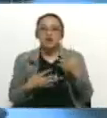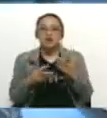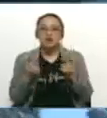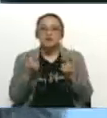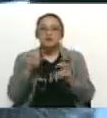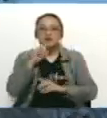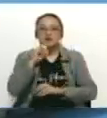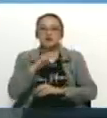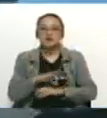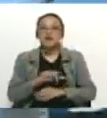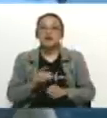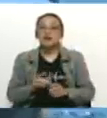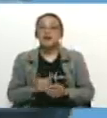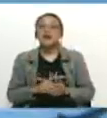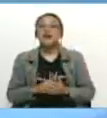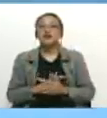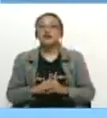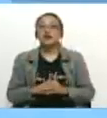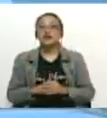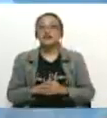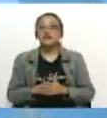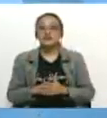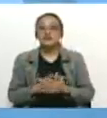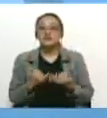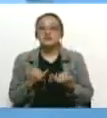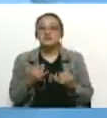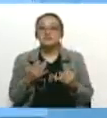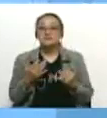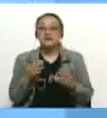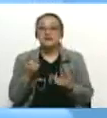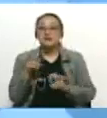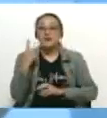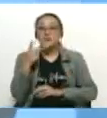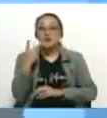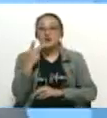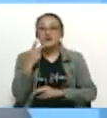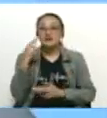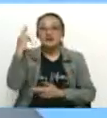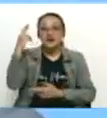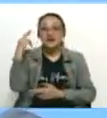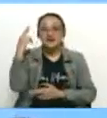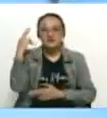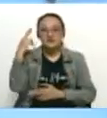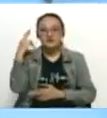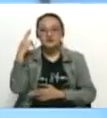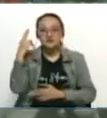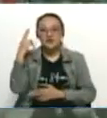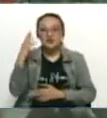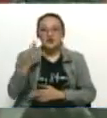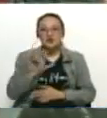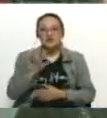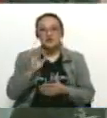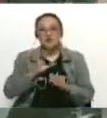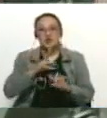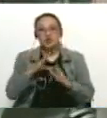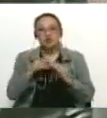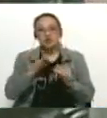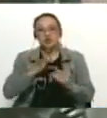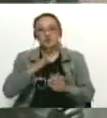históricos, de la parte inclusive política, de las reflexiones que hacen nuestros escritores,